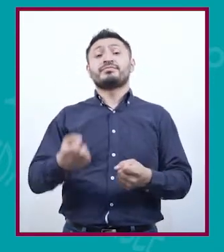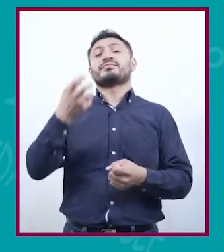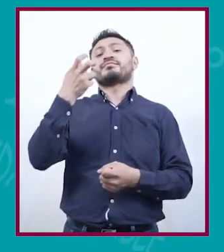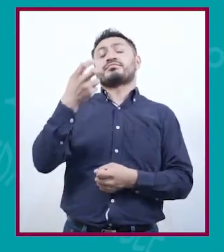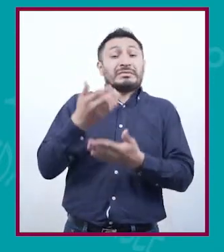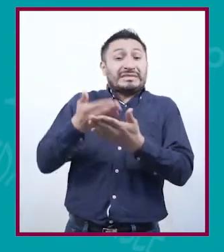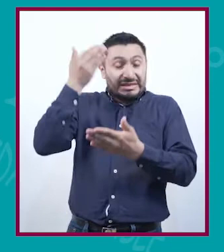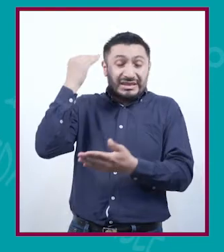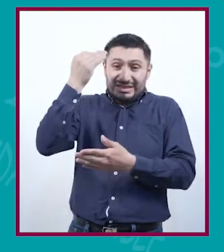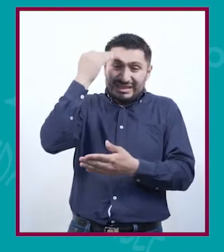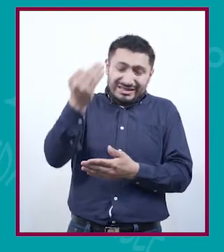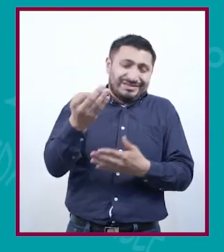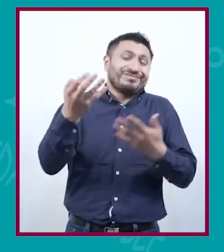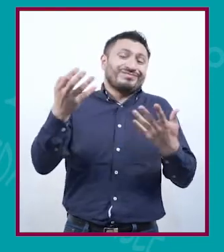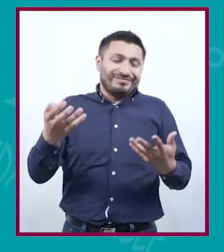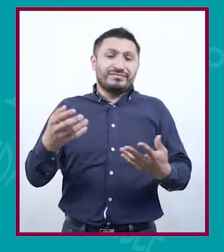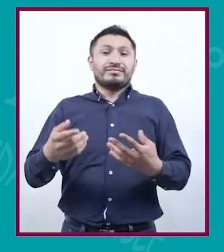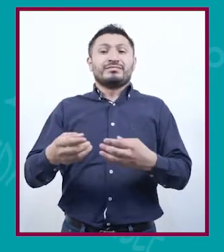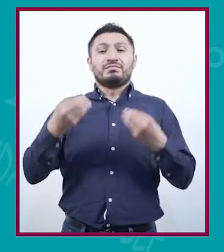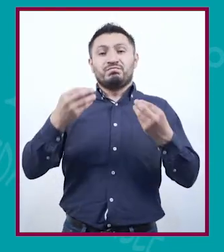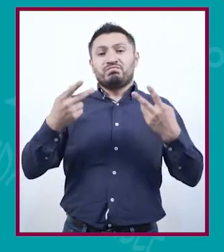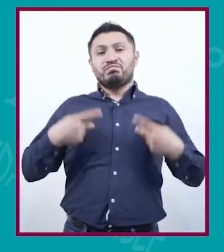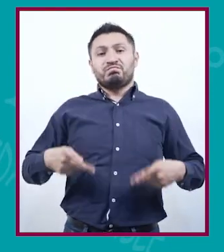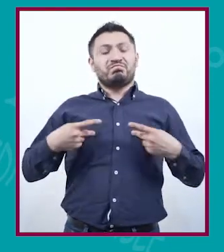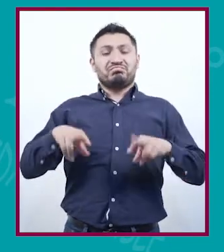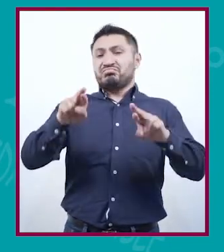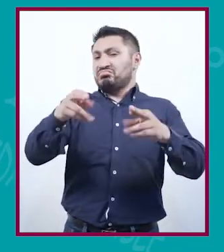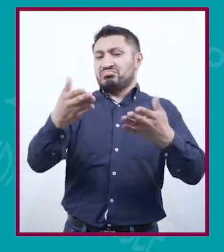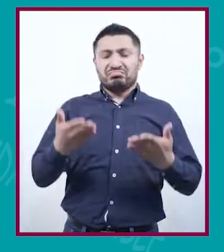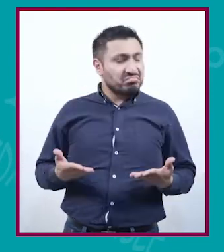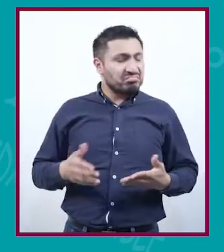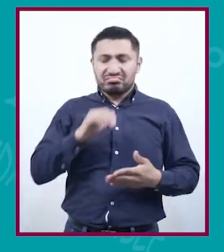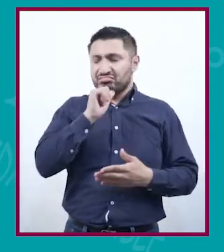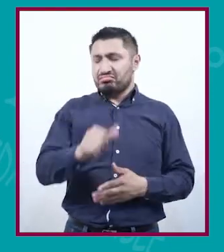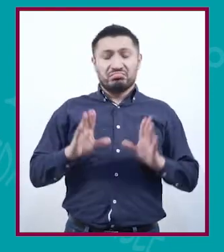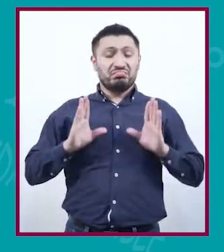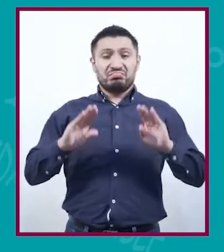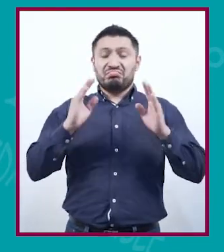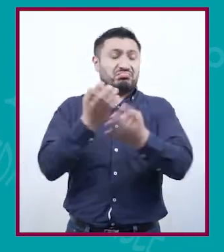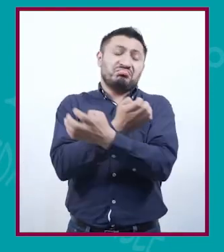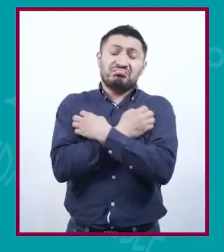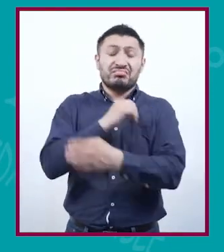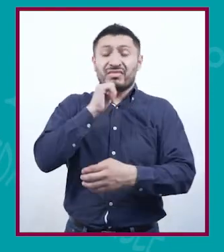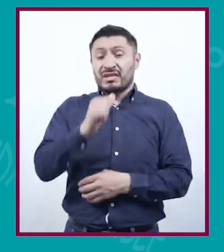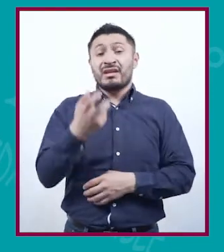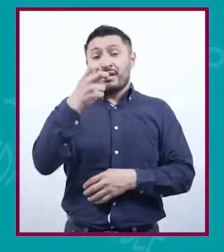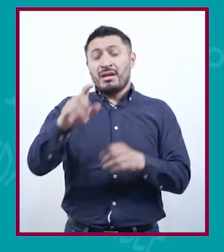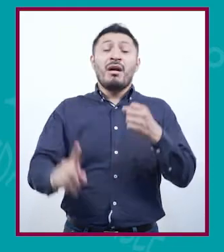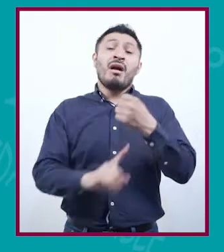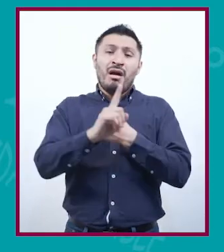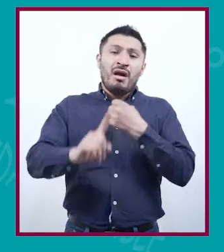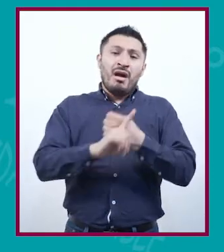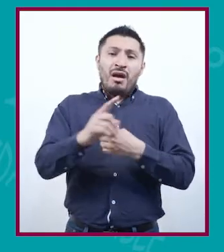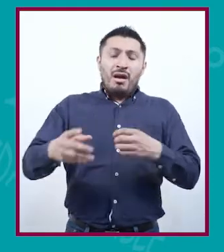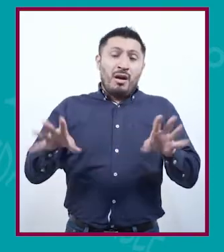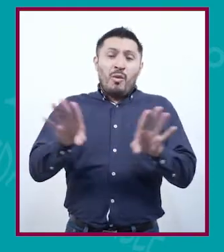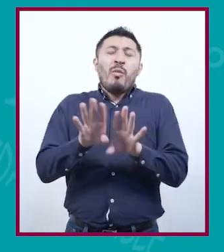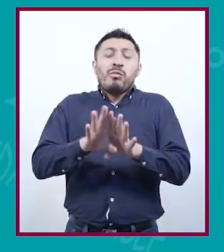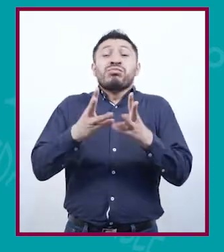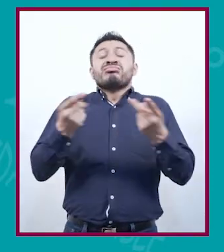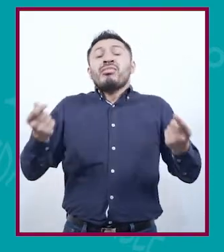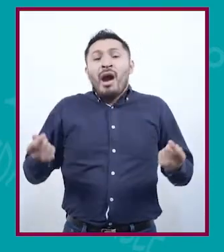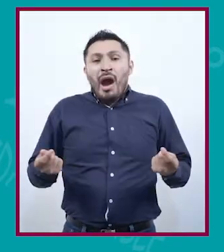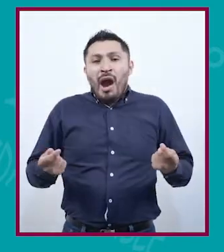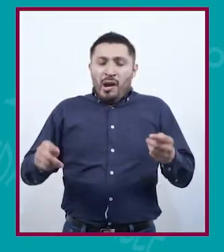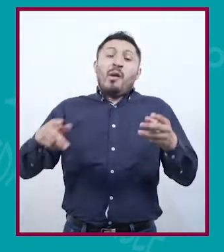Y como era pues tiempos anteriores, la mayoría de las personas no recibían la educación suficiente y eso provocaba que los conflictos se